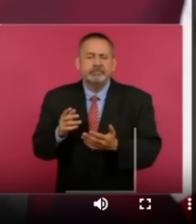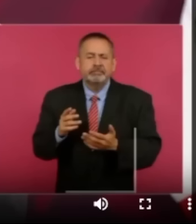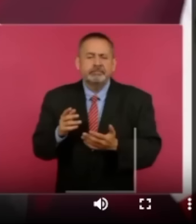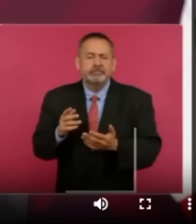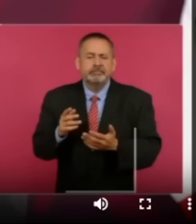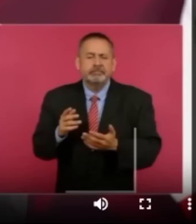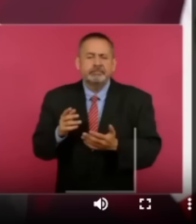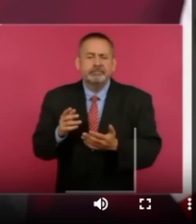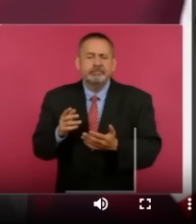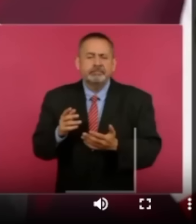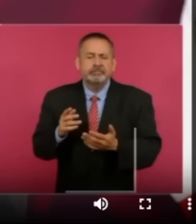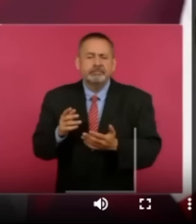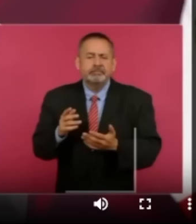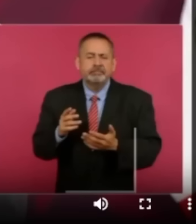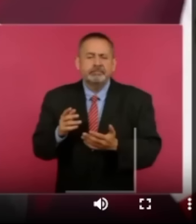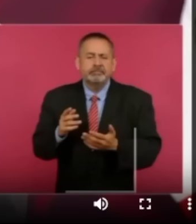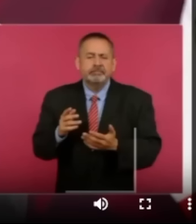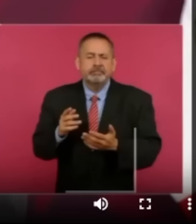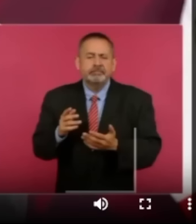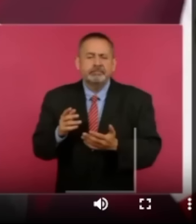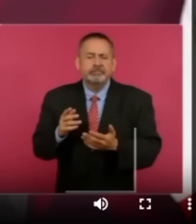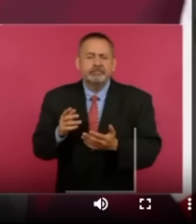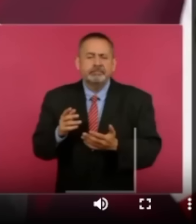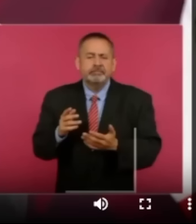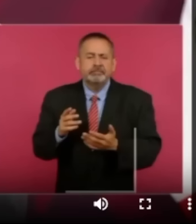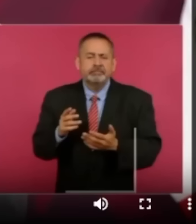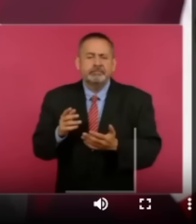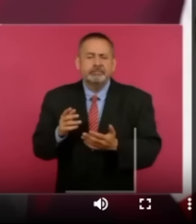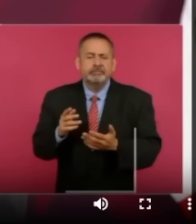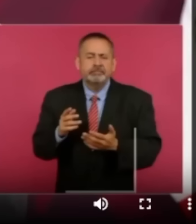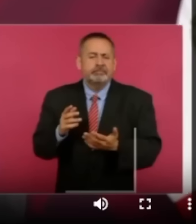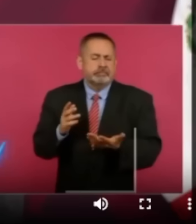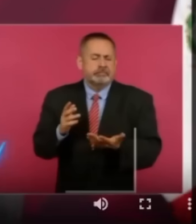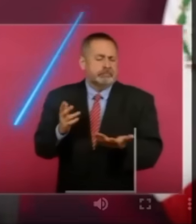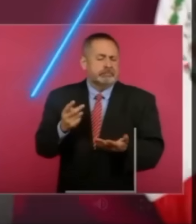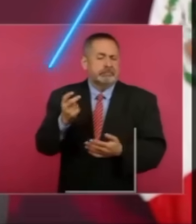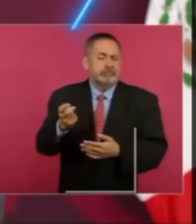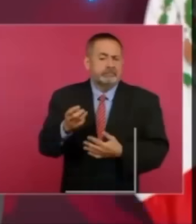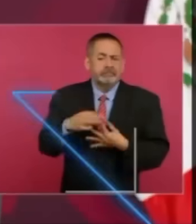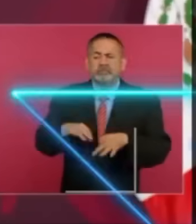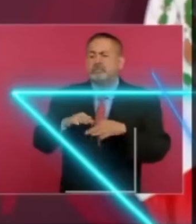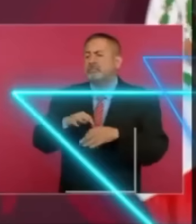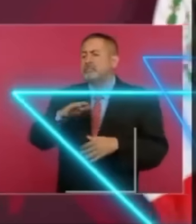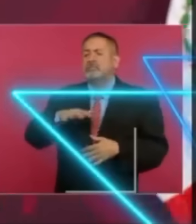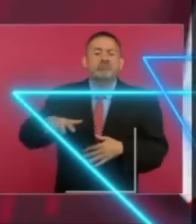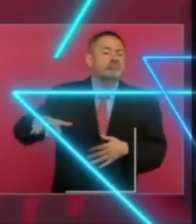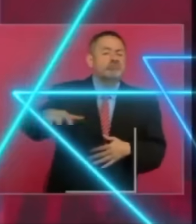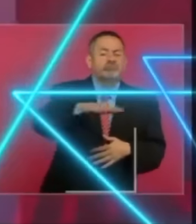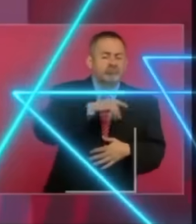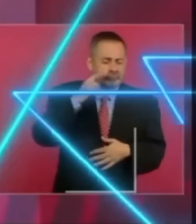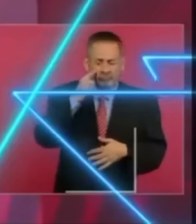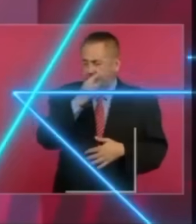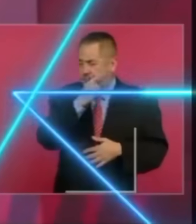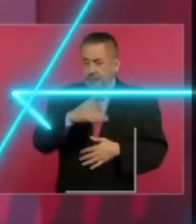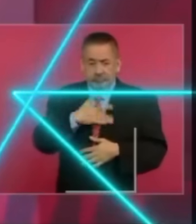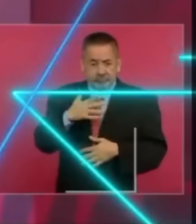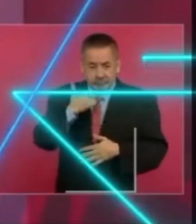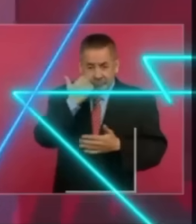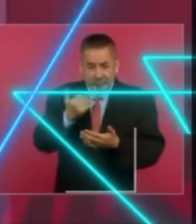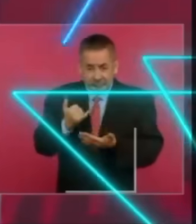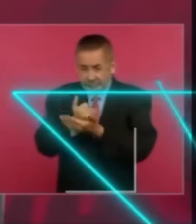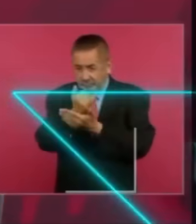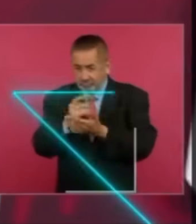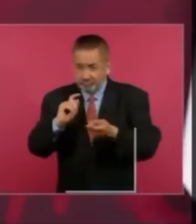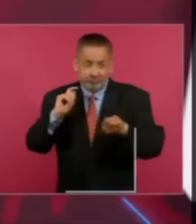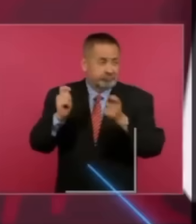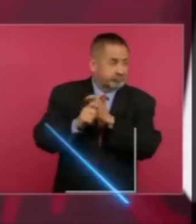del tribunal electoral así como del Instituto Nacional electoral la gente va a decir quieres que continúe